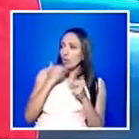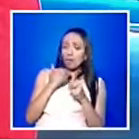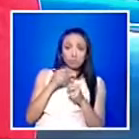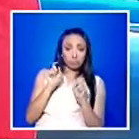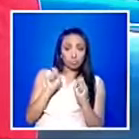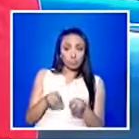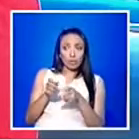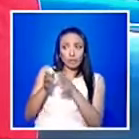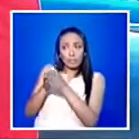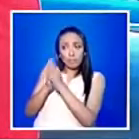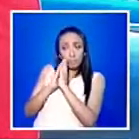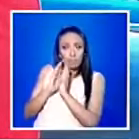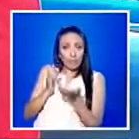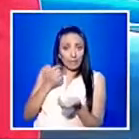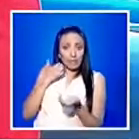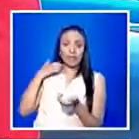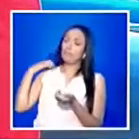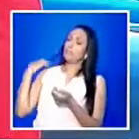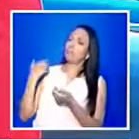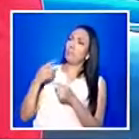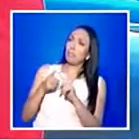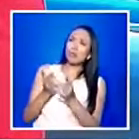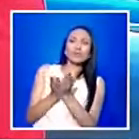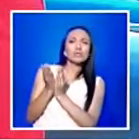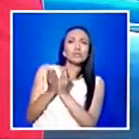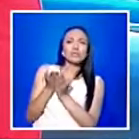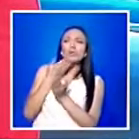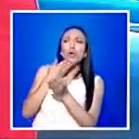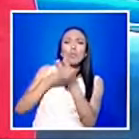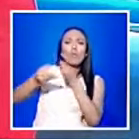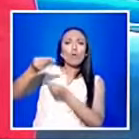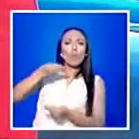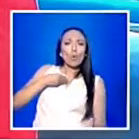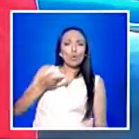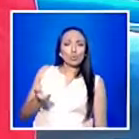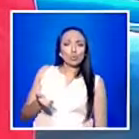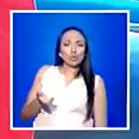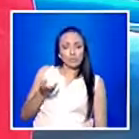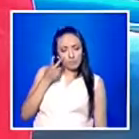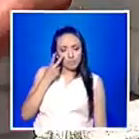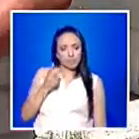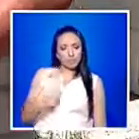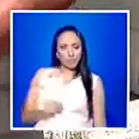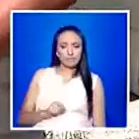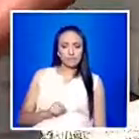los afectados no pueden acceder al servicio. Alex Pila con los detalles.